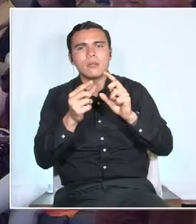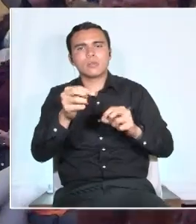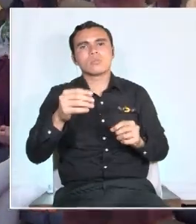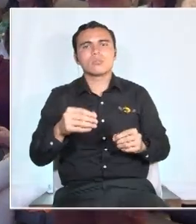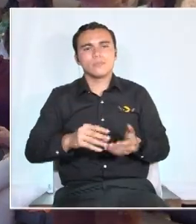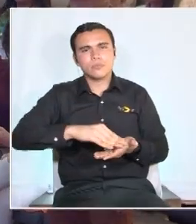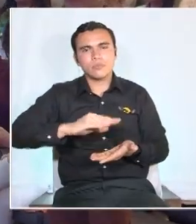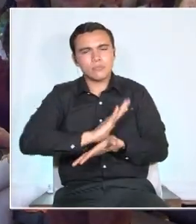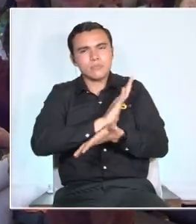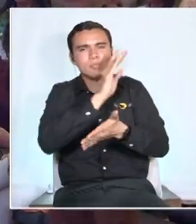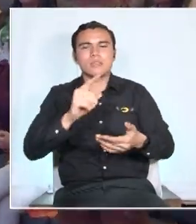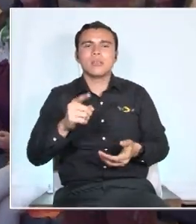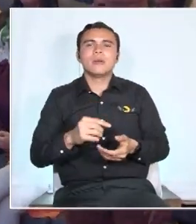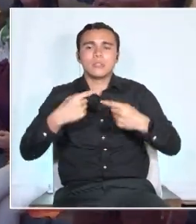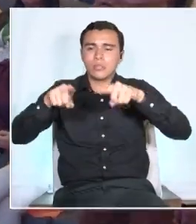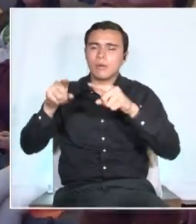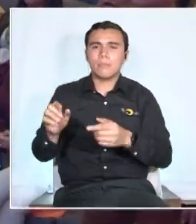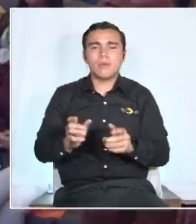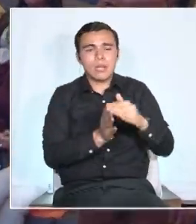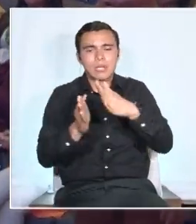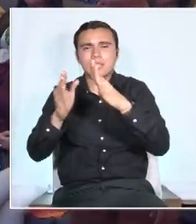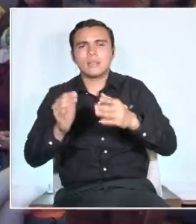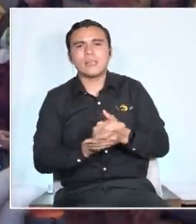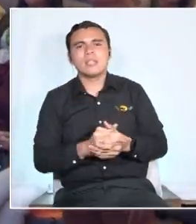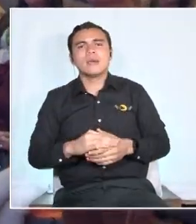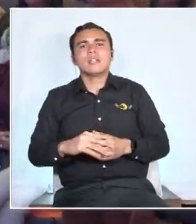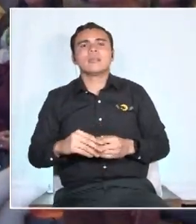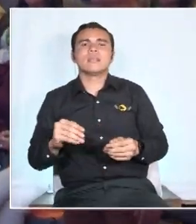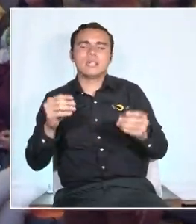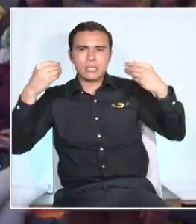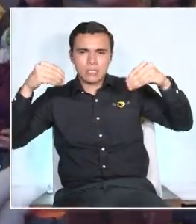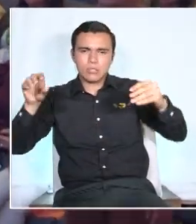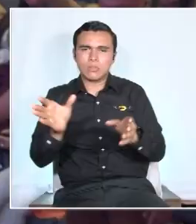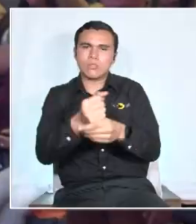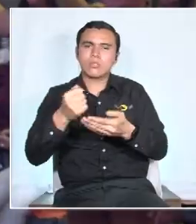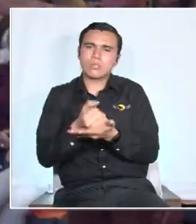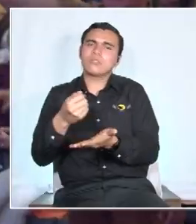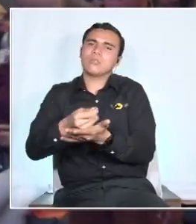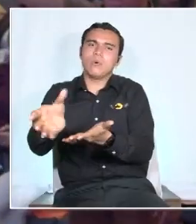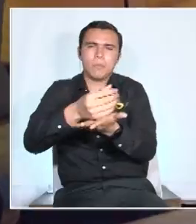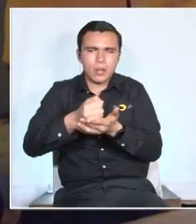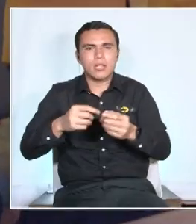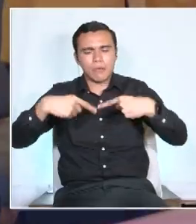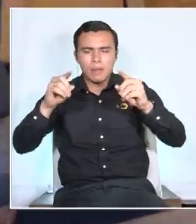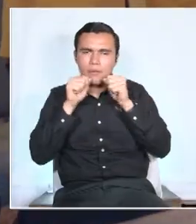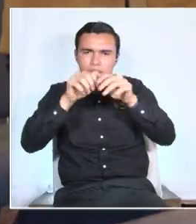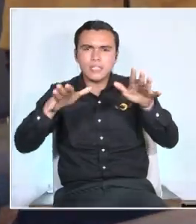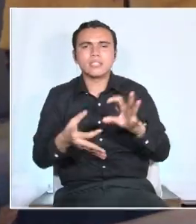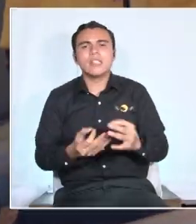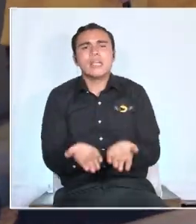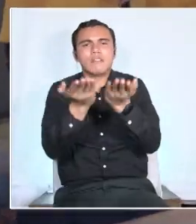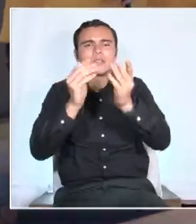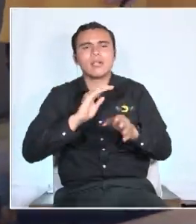tú sueltas una palabra. Cuando vas por la calle, en el supermercado, tú cargas una palabra que va a bendecir y que va